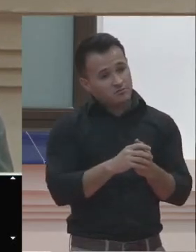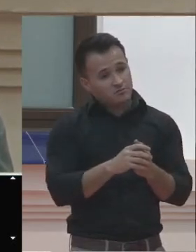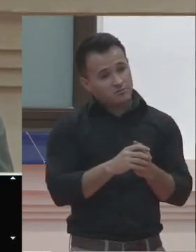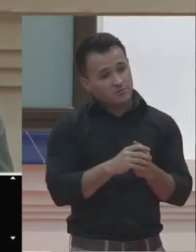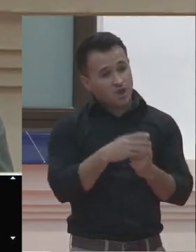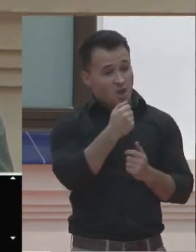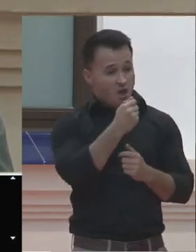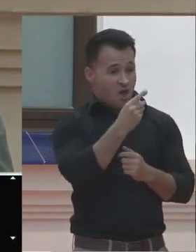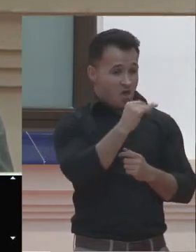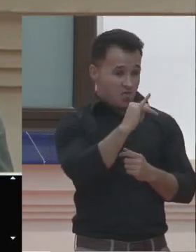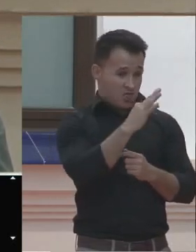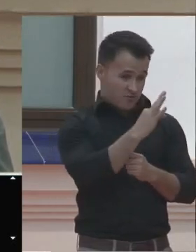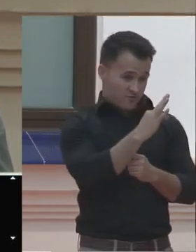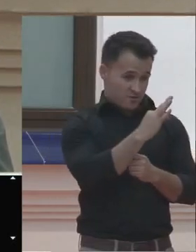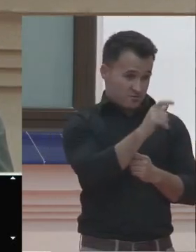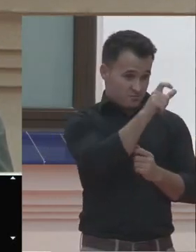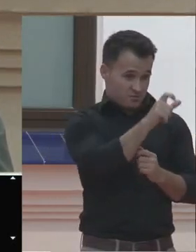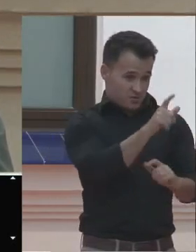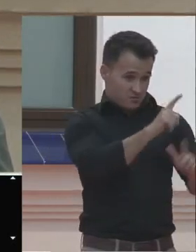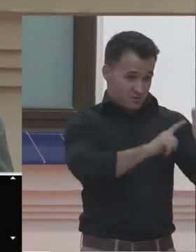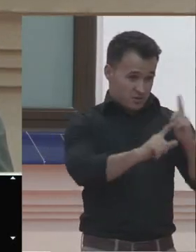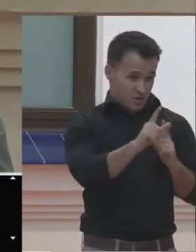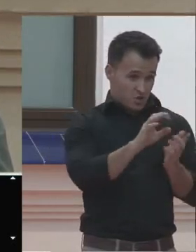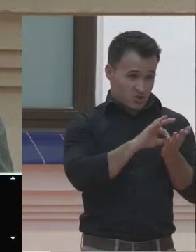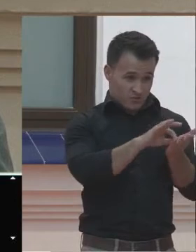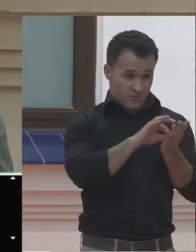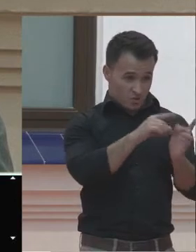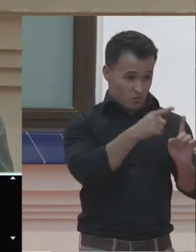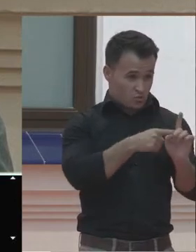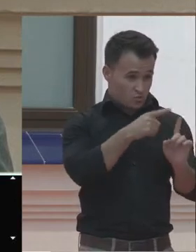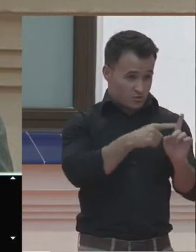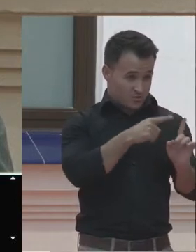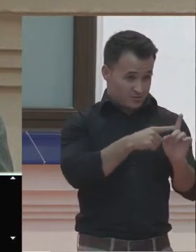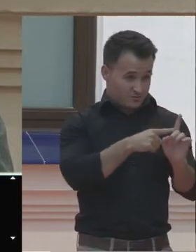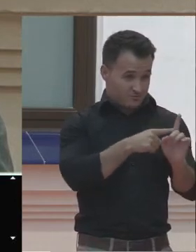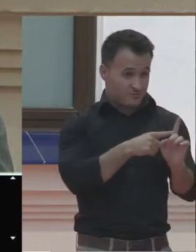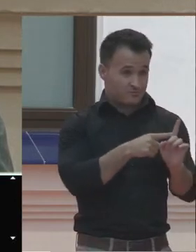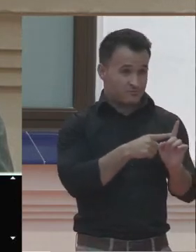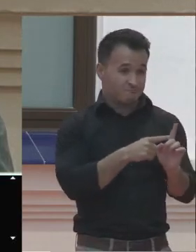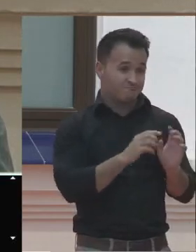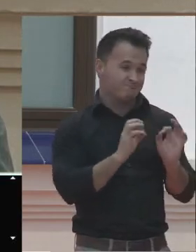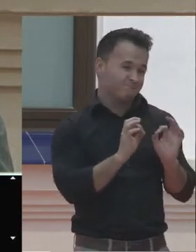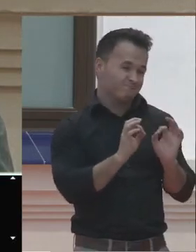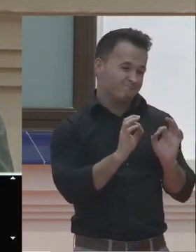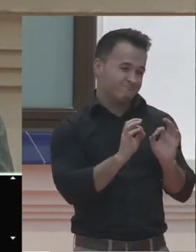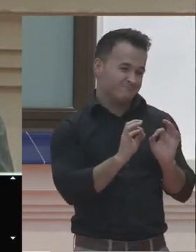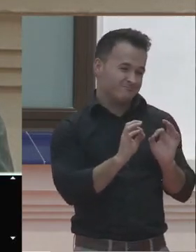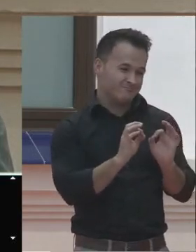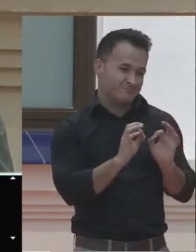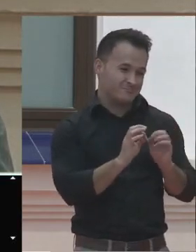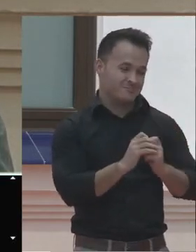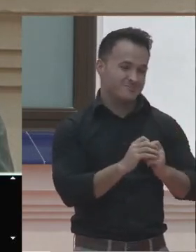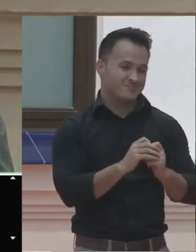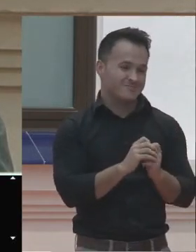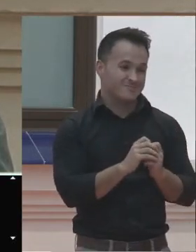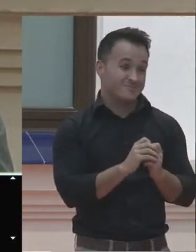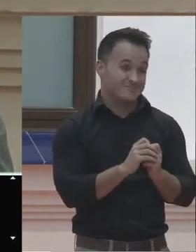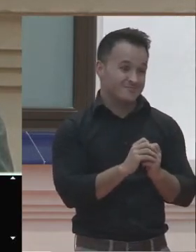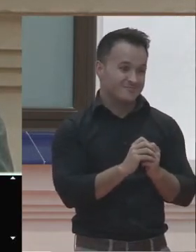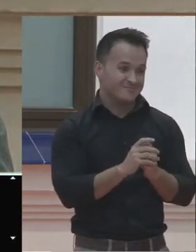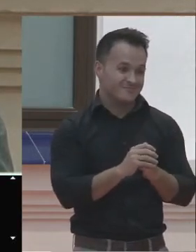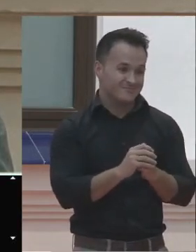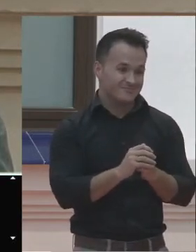nuestro pasajero poder acceder a nuestros servicios, sobre todo a través de nuestros sitios